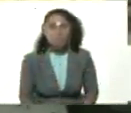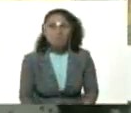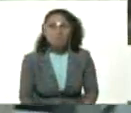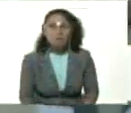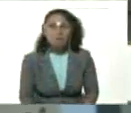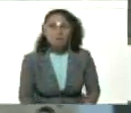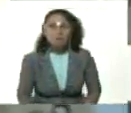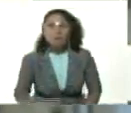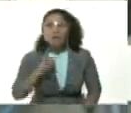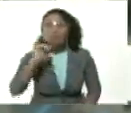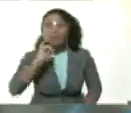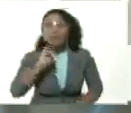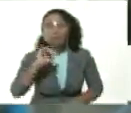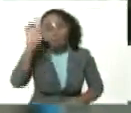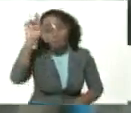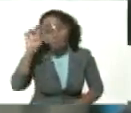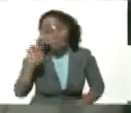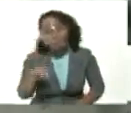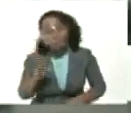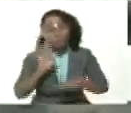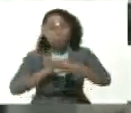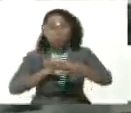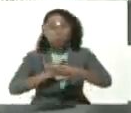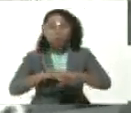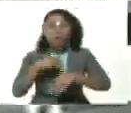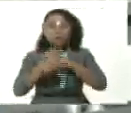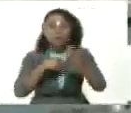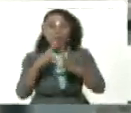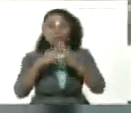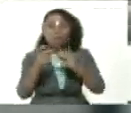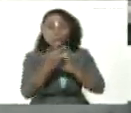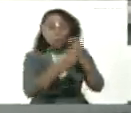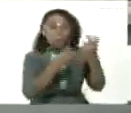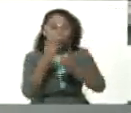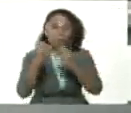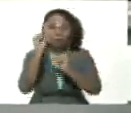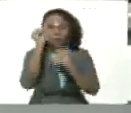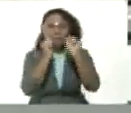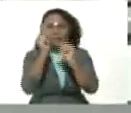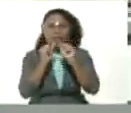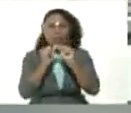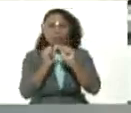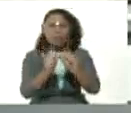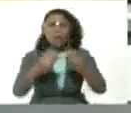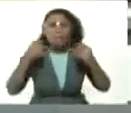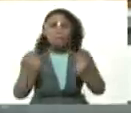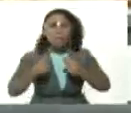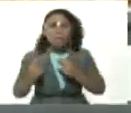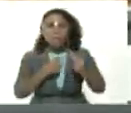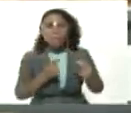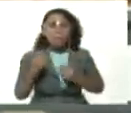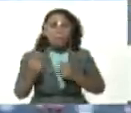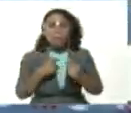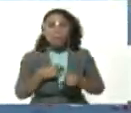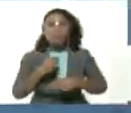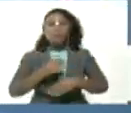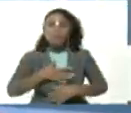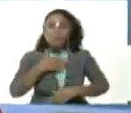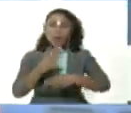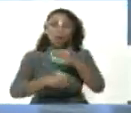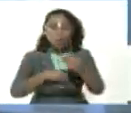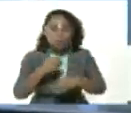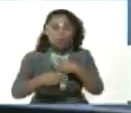los reportes diarios, los recorridos, hacemos todo para que la maquinaria se mantenga activa y podamos alcanzar